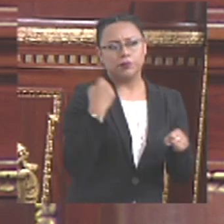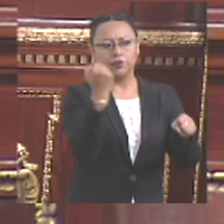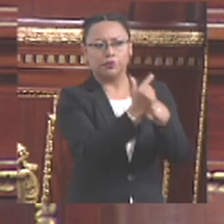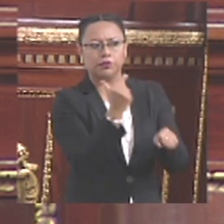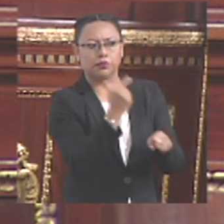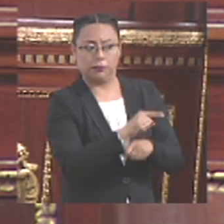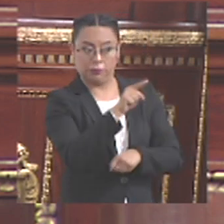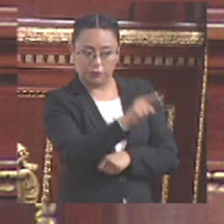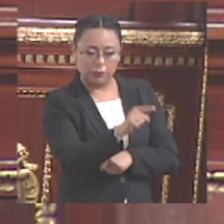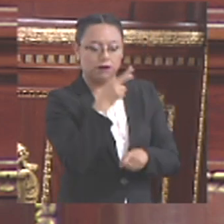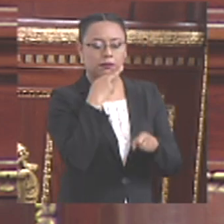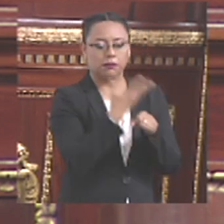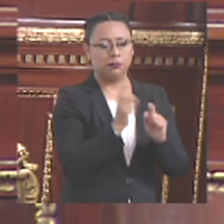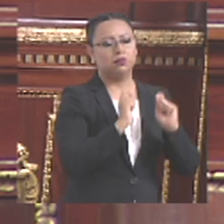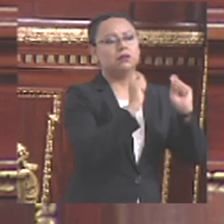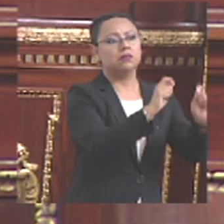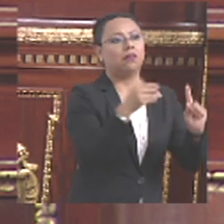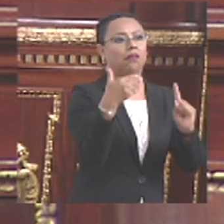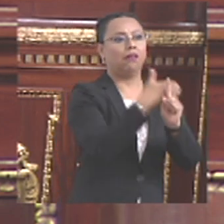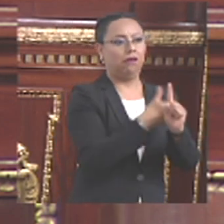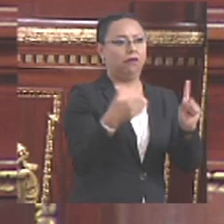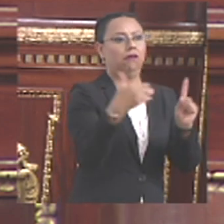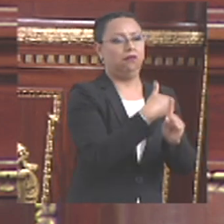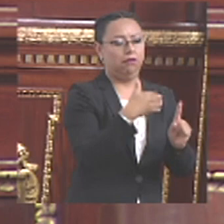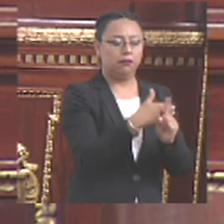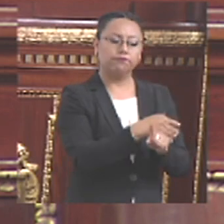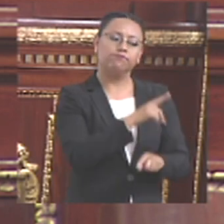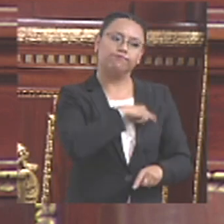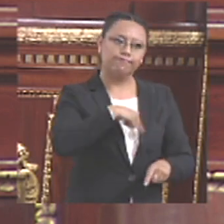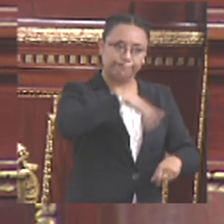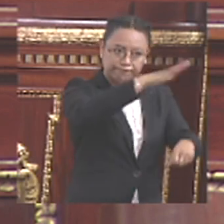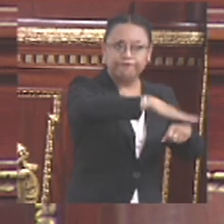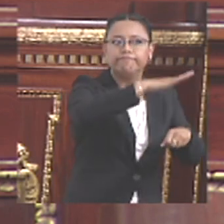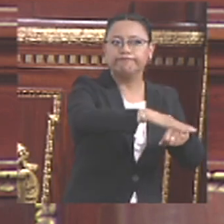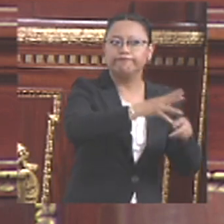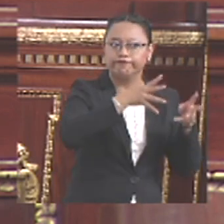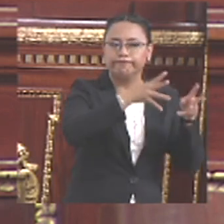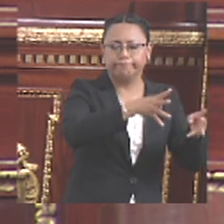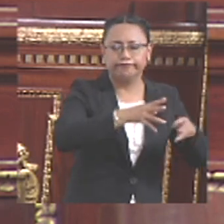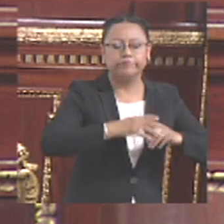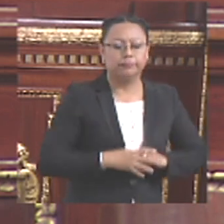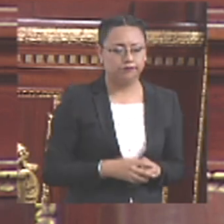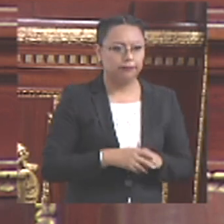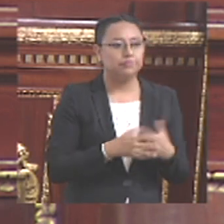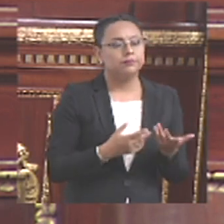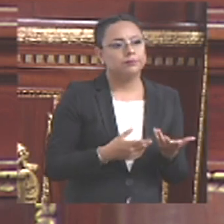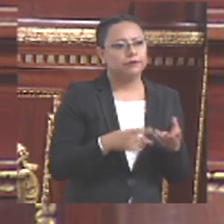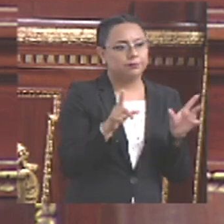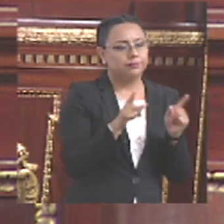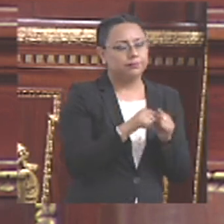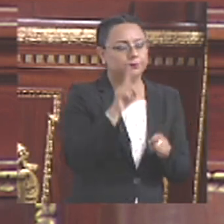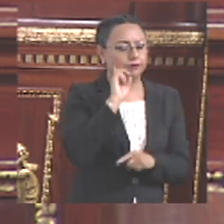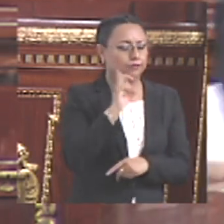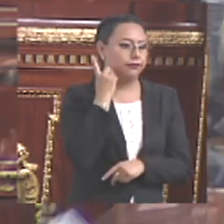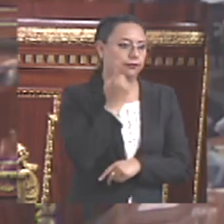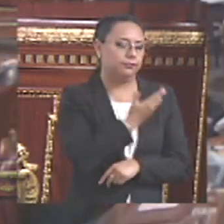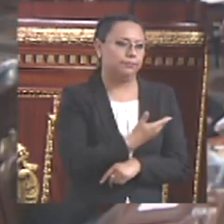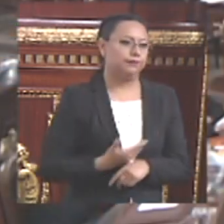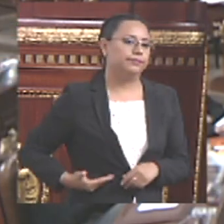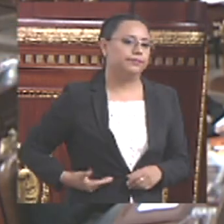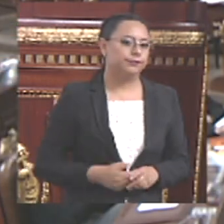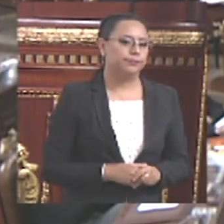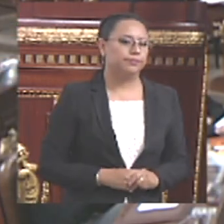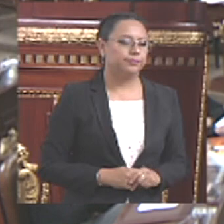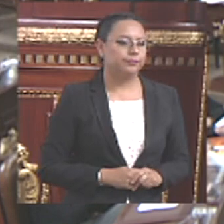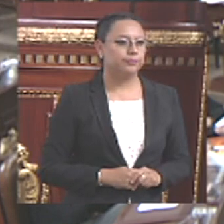no han hecho su trabajo en beneficio de las y los capitalinos. Es cuanto. Muchas gracias, diputada presidenta.